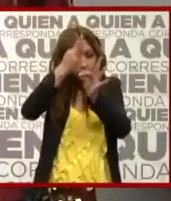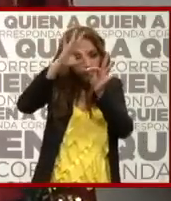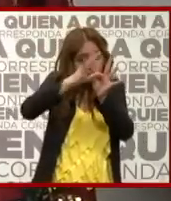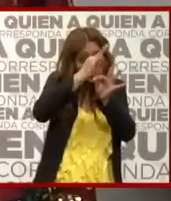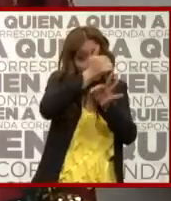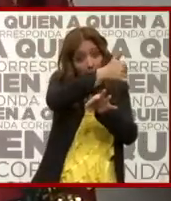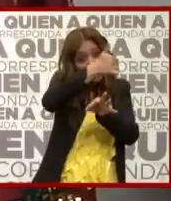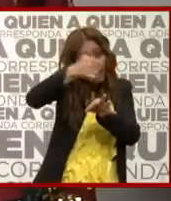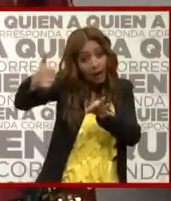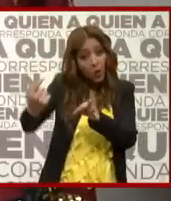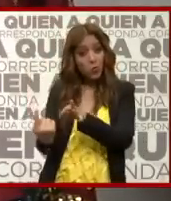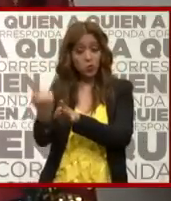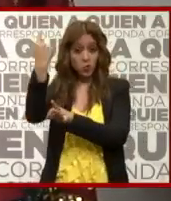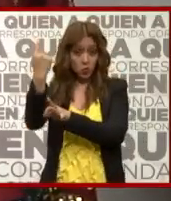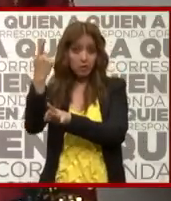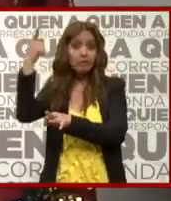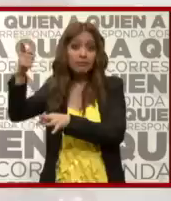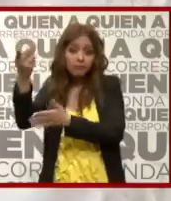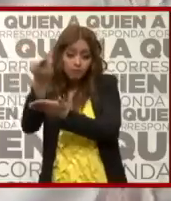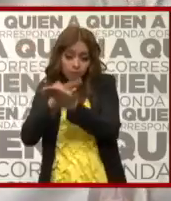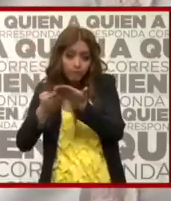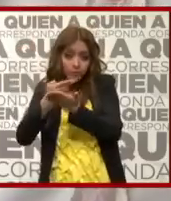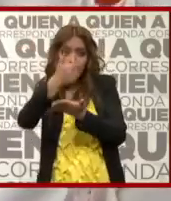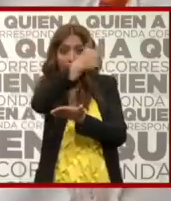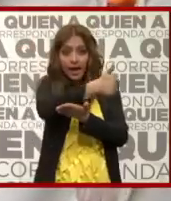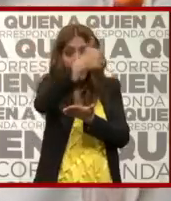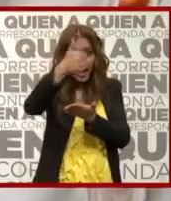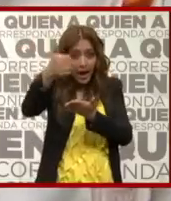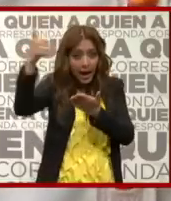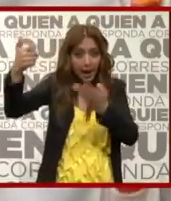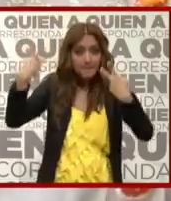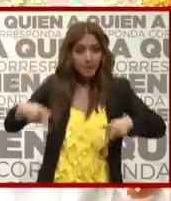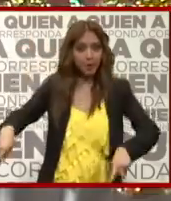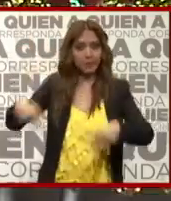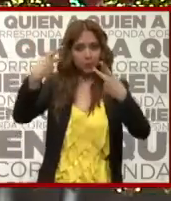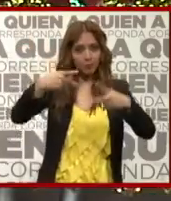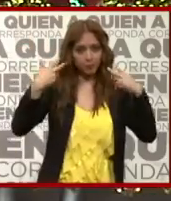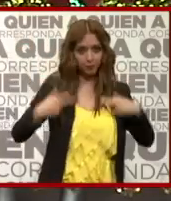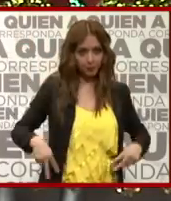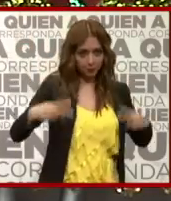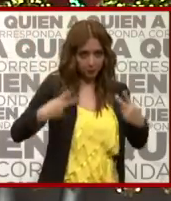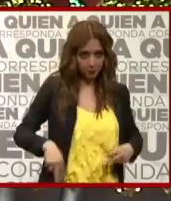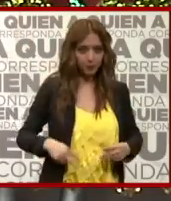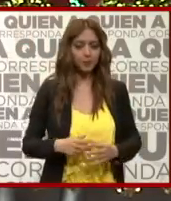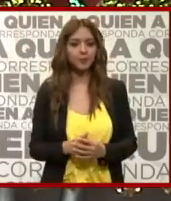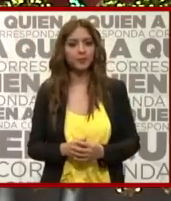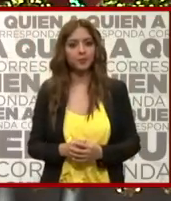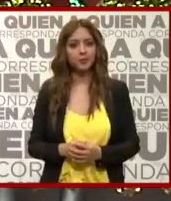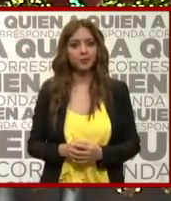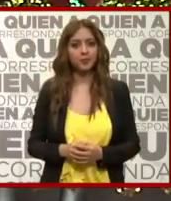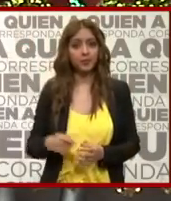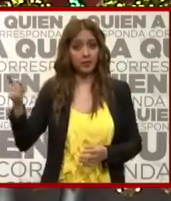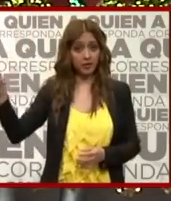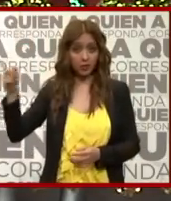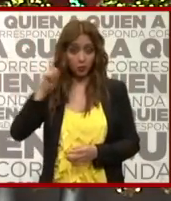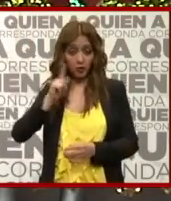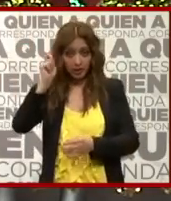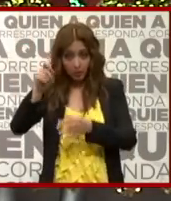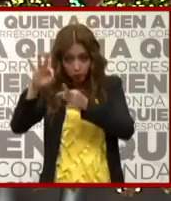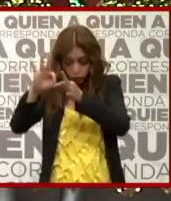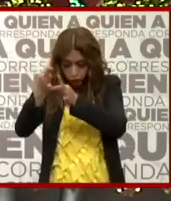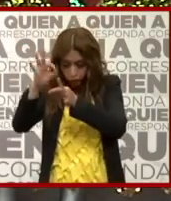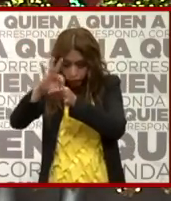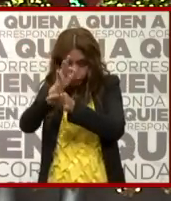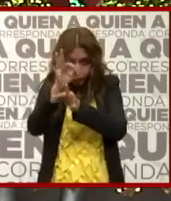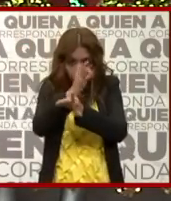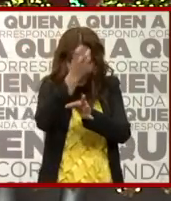ellos es único, diseñado especialmente a cada una de sus clientas. Las que bordan, que son las que le ponen el toque mágico a estos vestidos